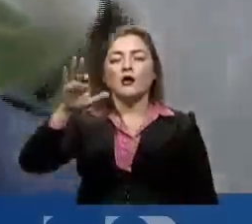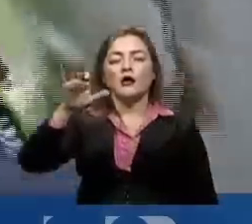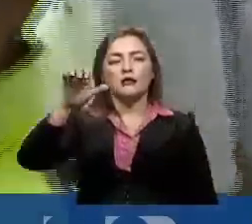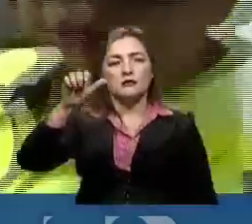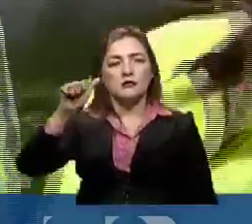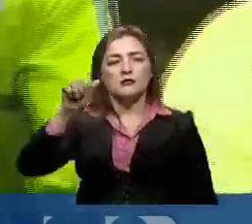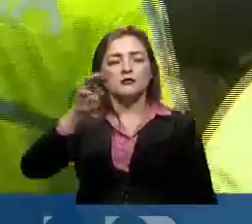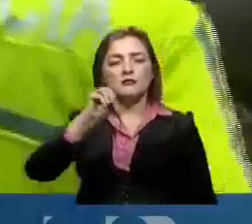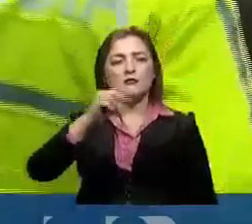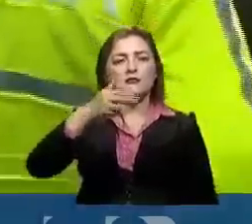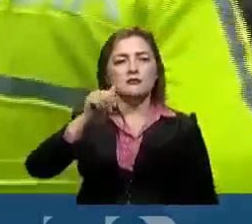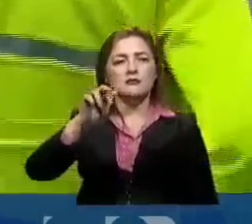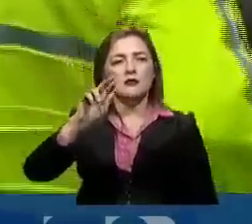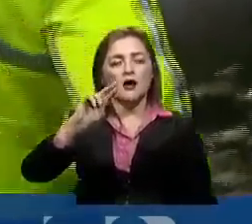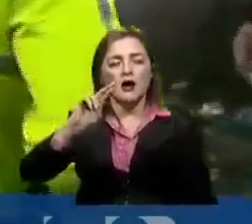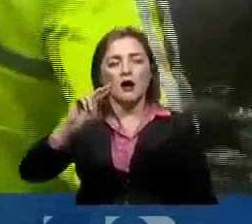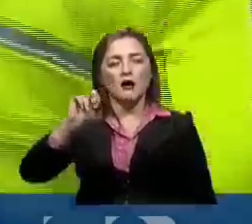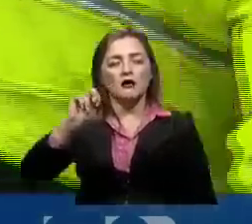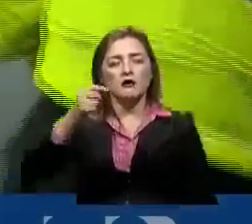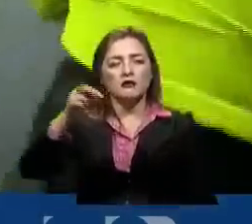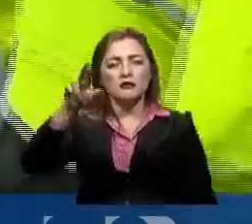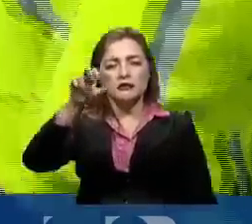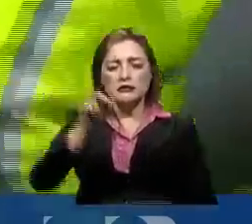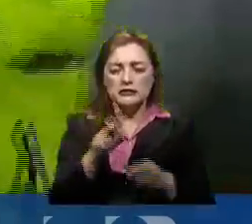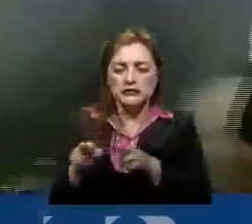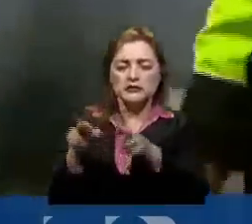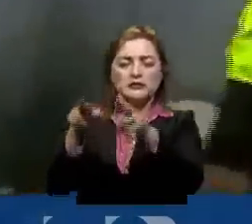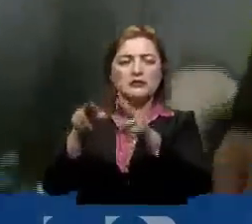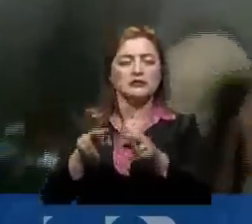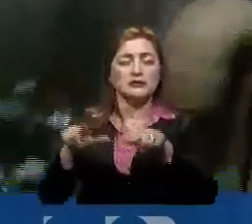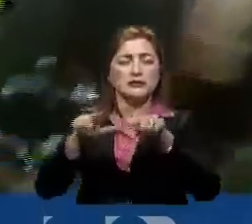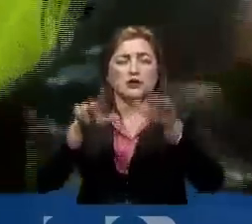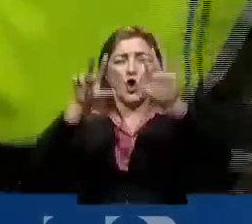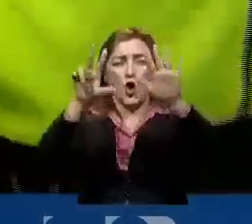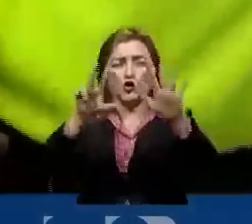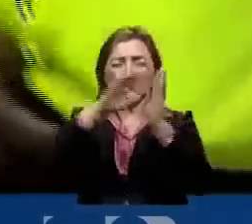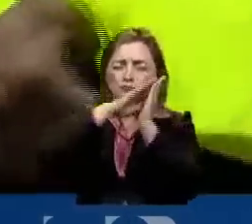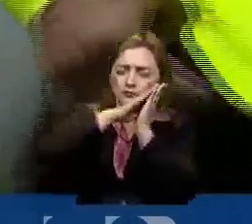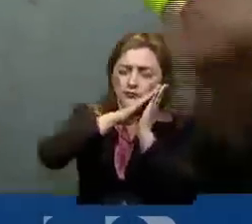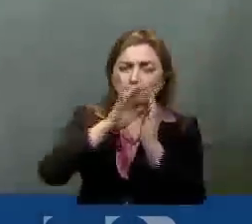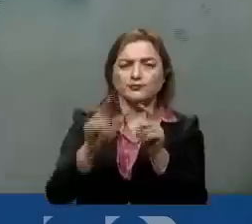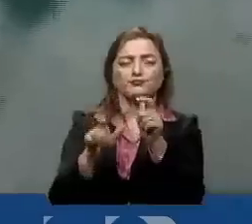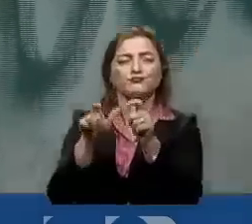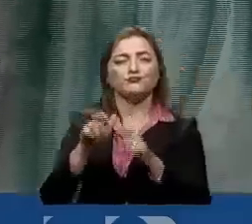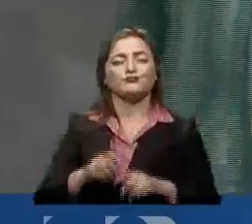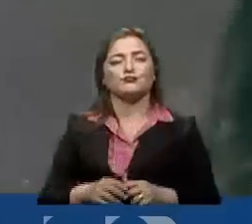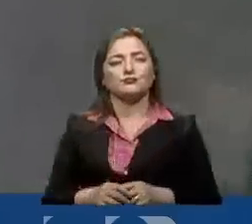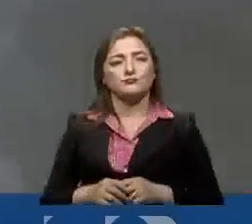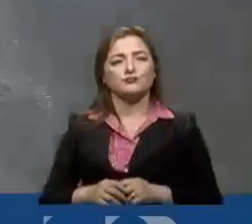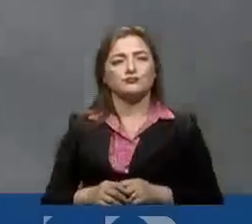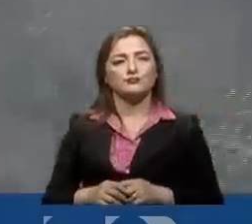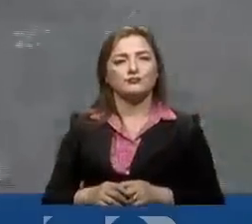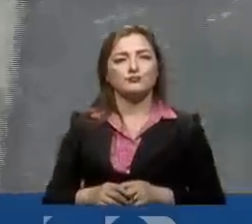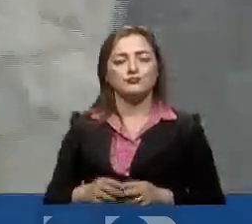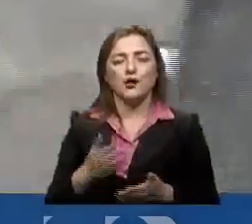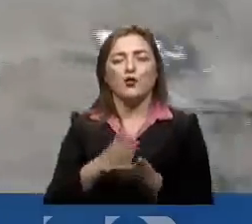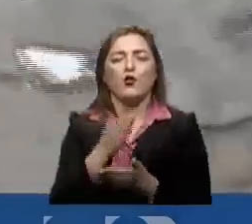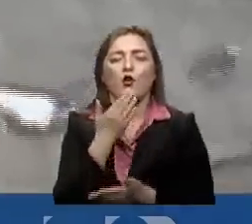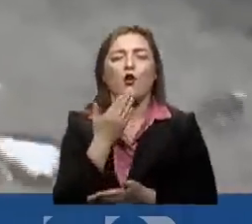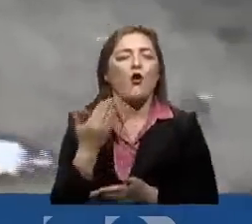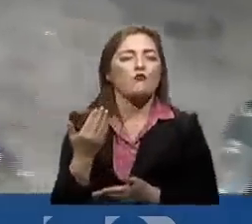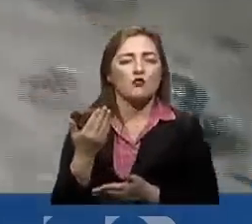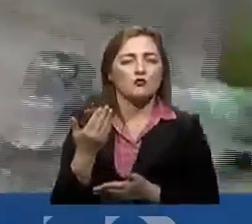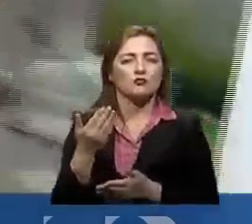hemos identificado al menos ocho nichos donde pernoctan estas personas y han sido desalojadas alrededor